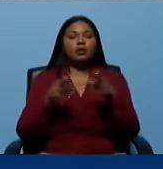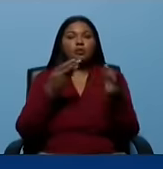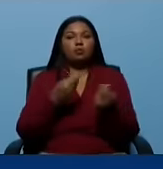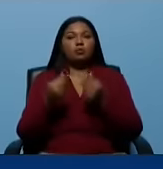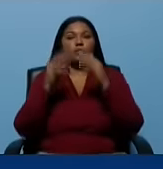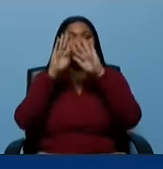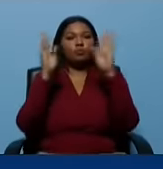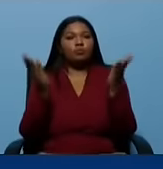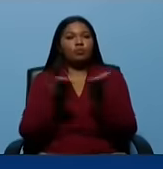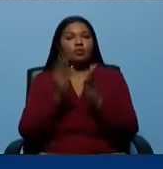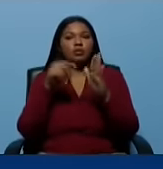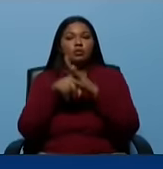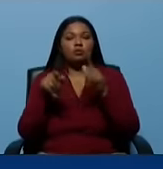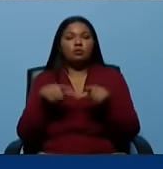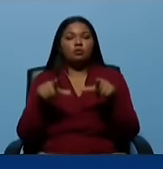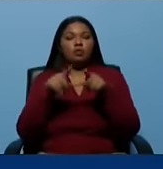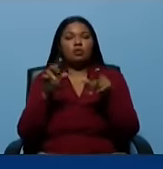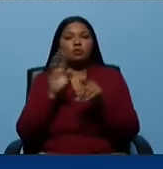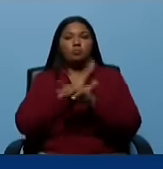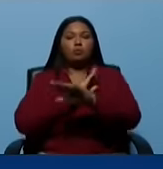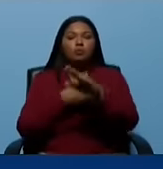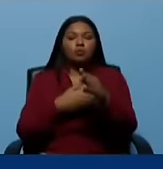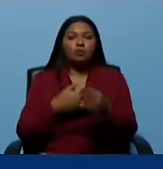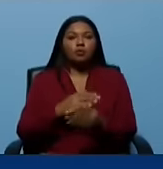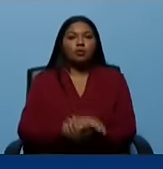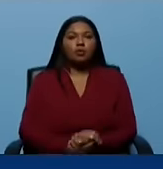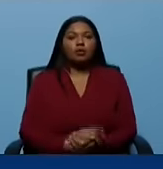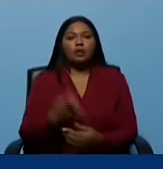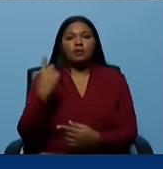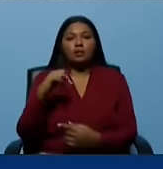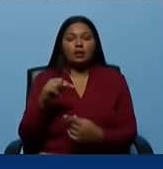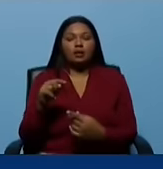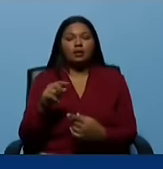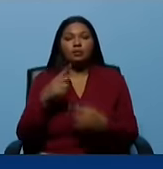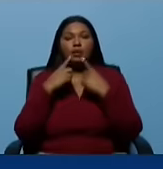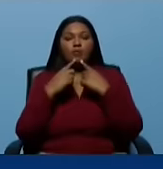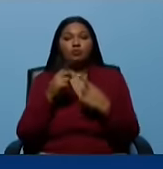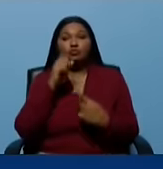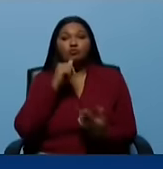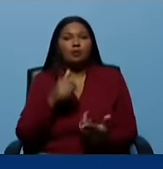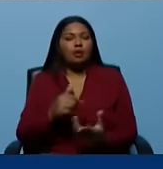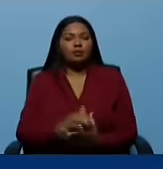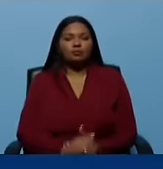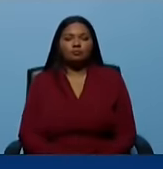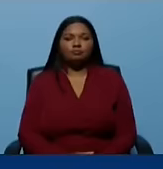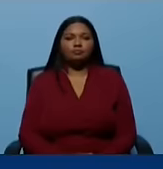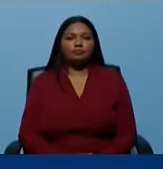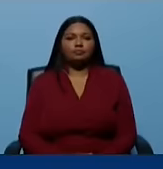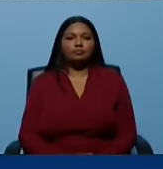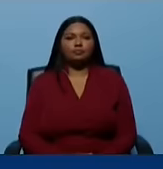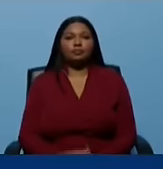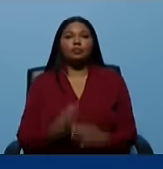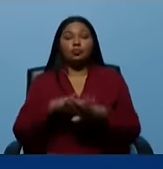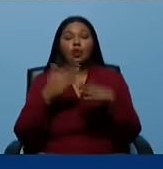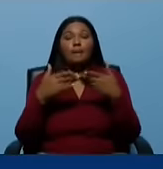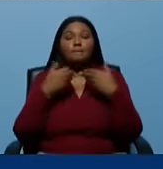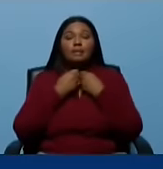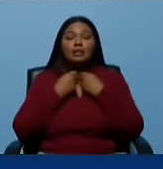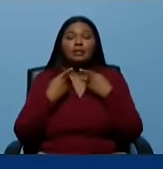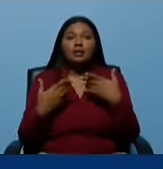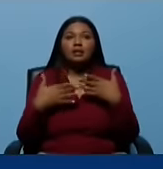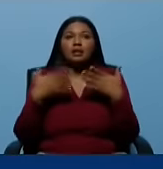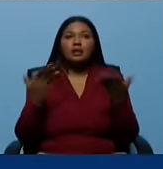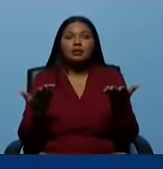mundial dentro de los nuevos poos de poder que están teniendo no les conviene no les conviene porque perderían este